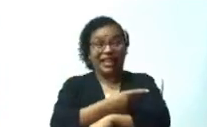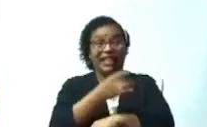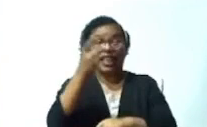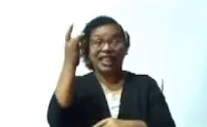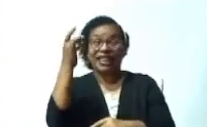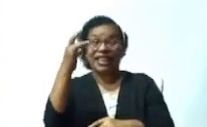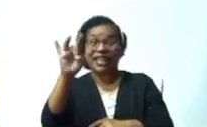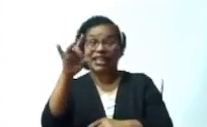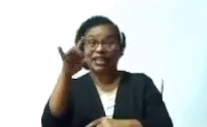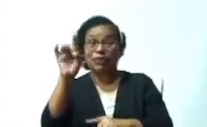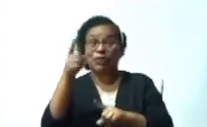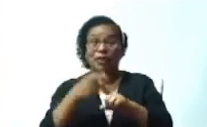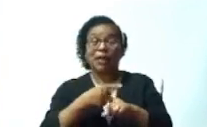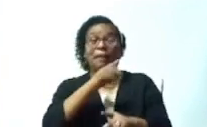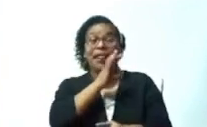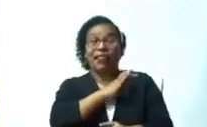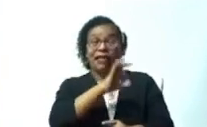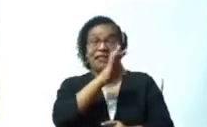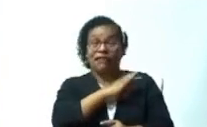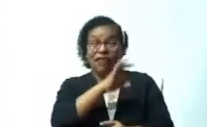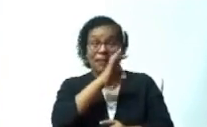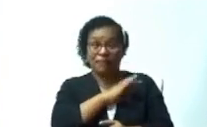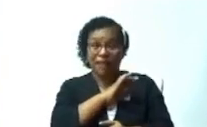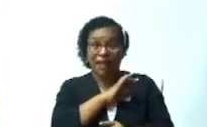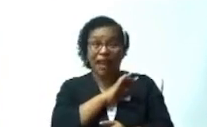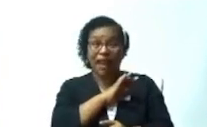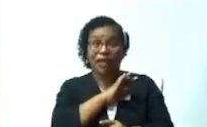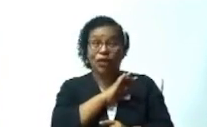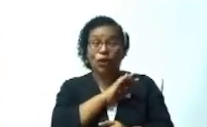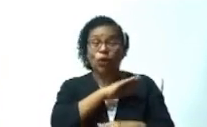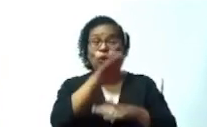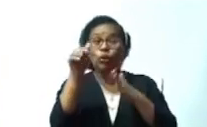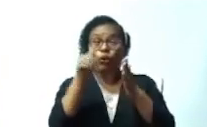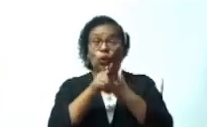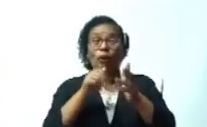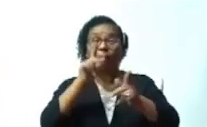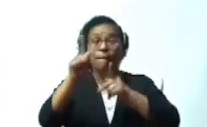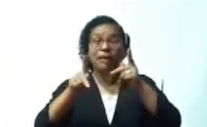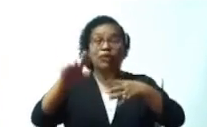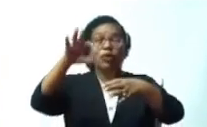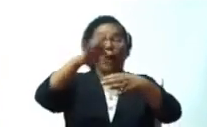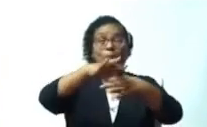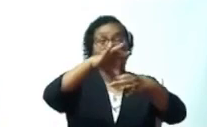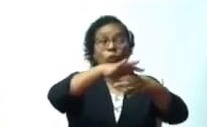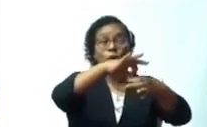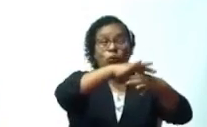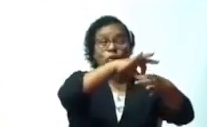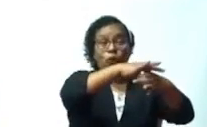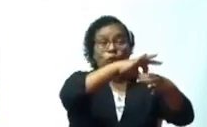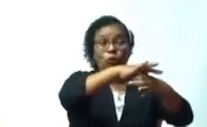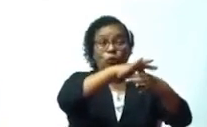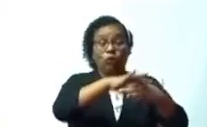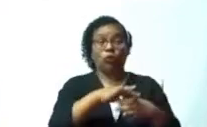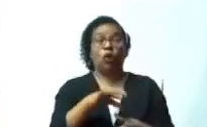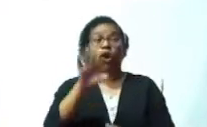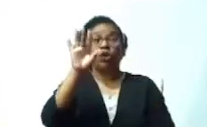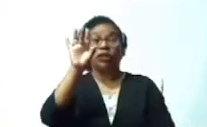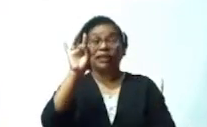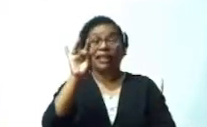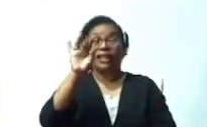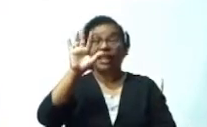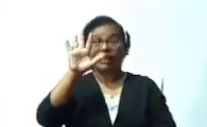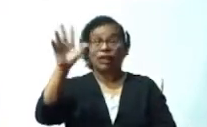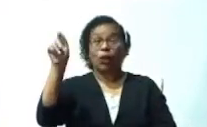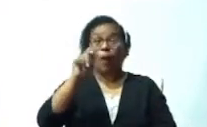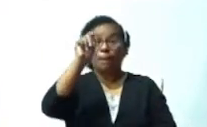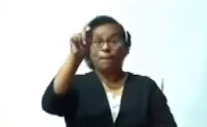al PRM y sus partidos aliados el 85% de las municipalidades, es una